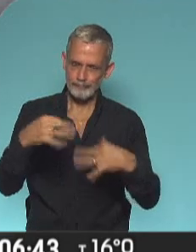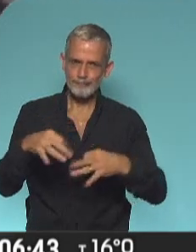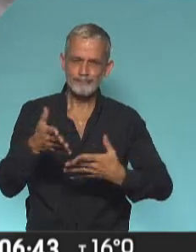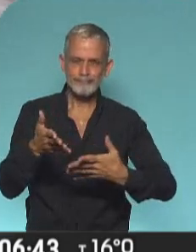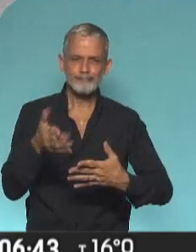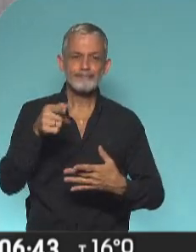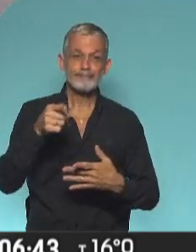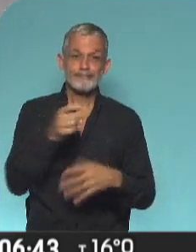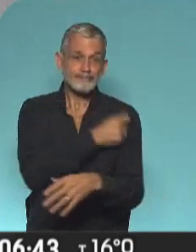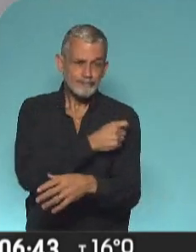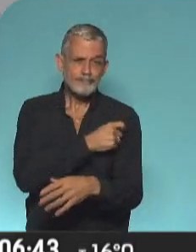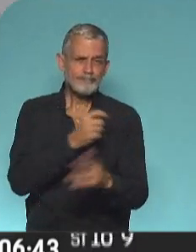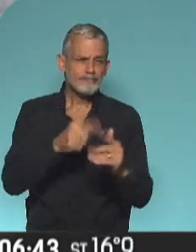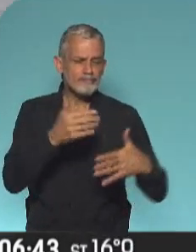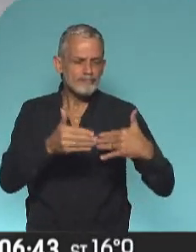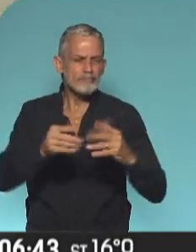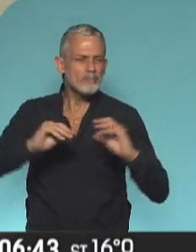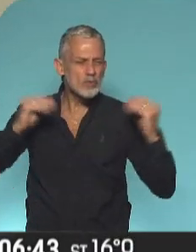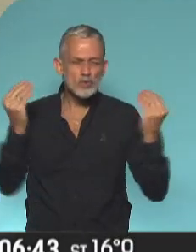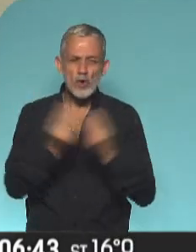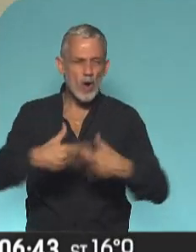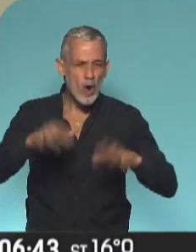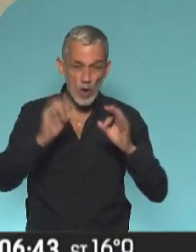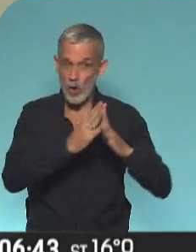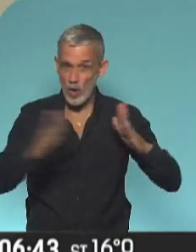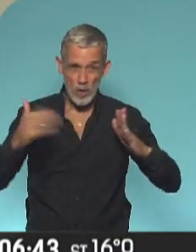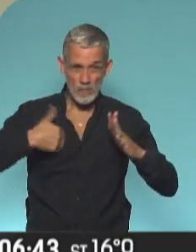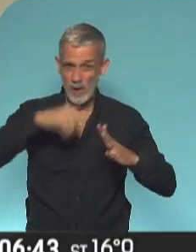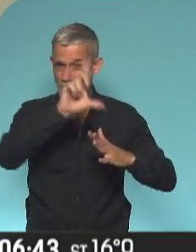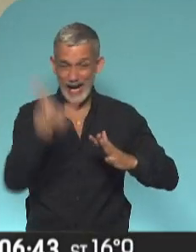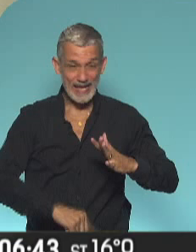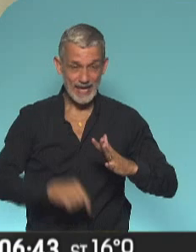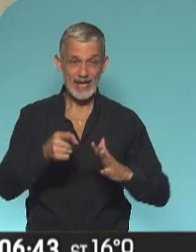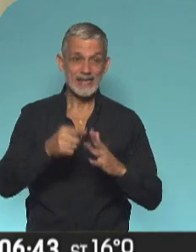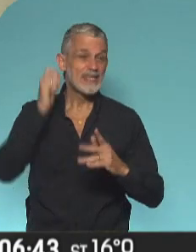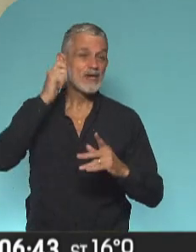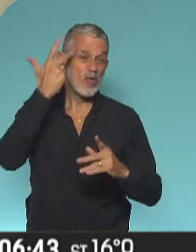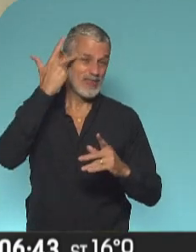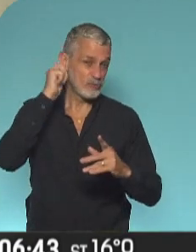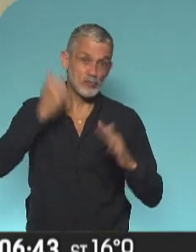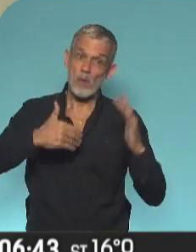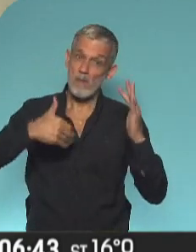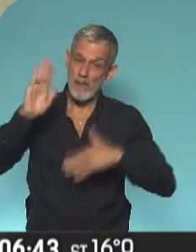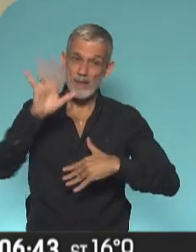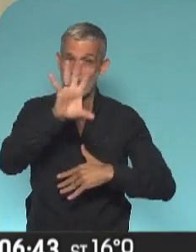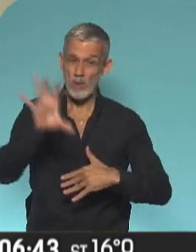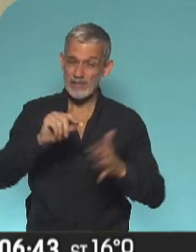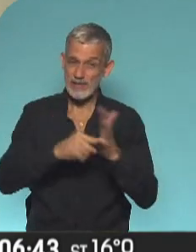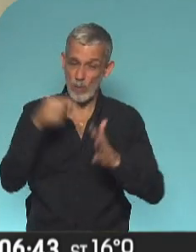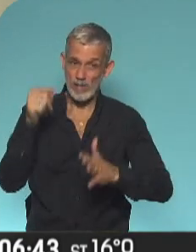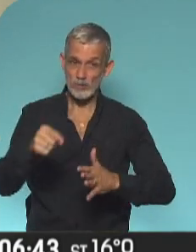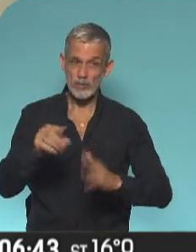vacunación, la totalidad de la población a vacunar, que es toda la población mayor de 18 años de la provincia de Buenos